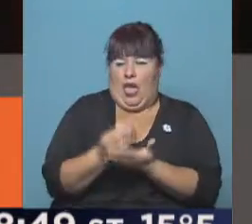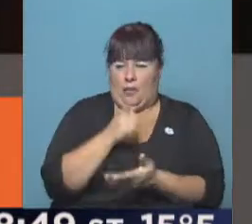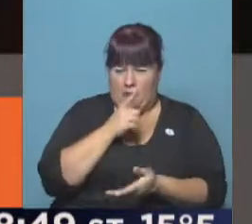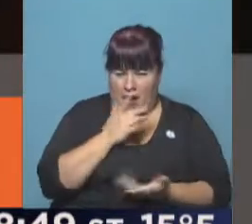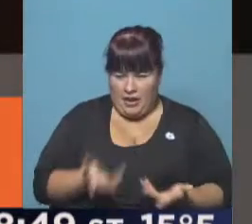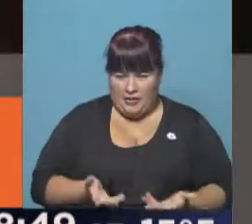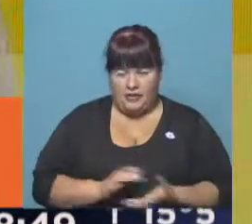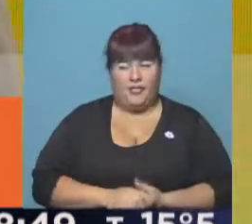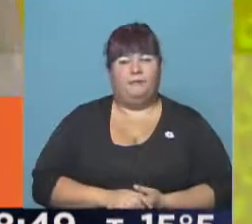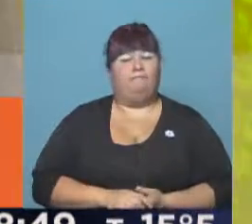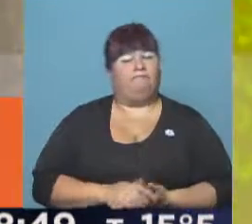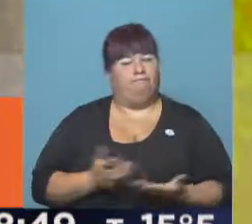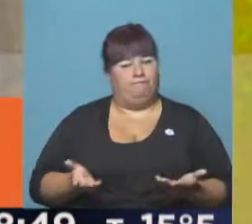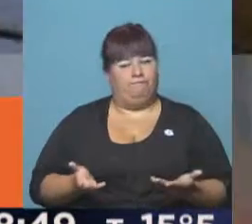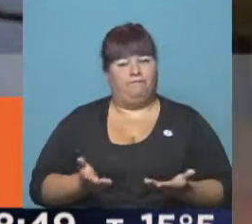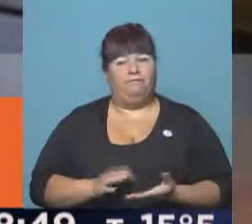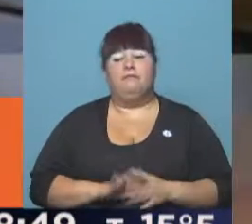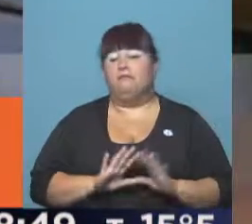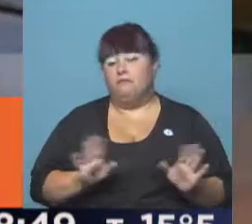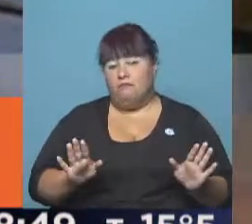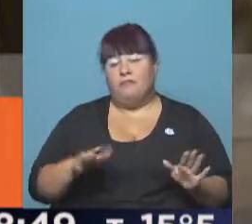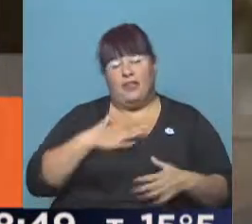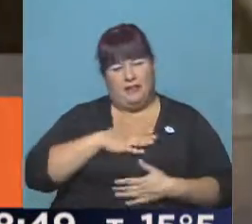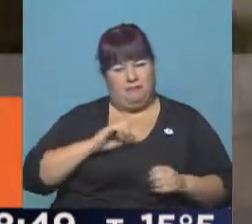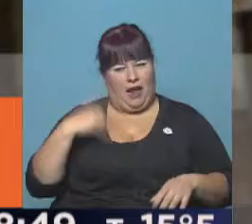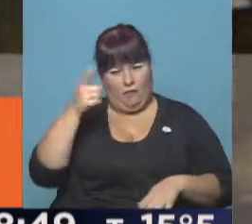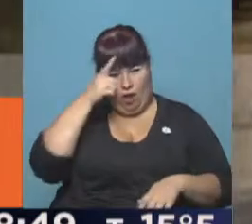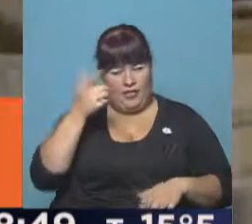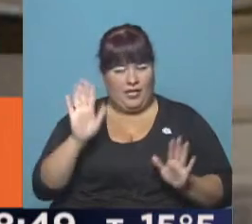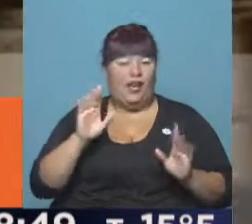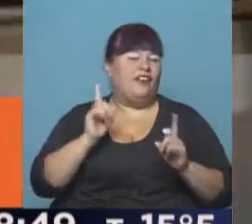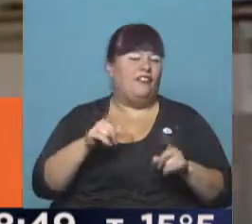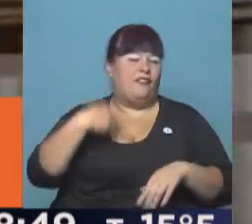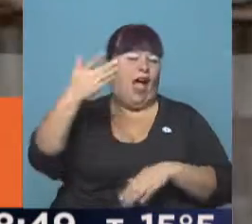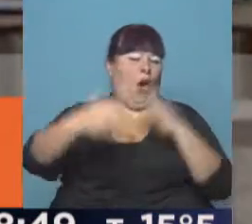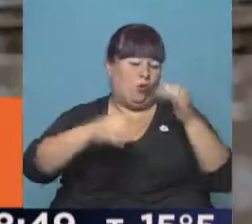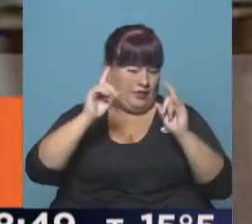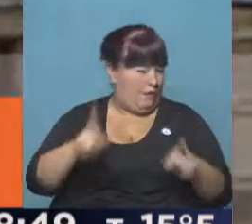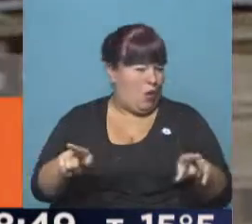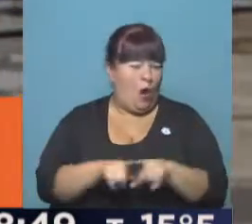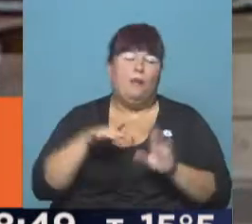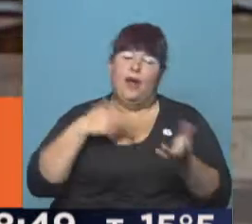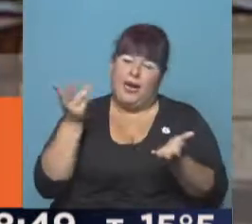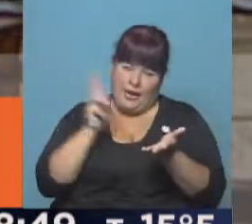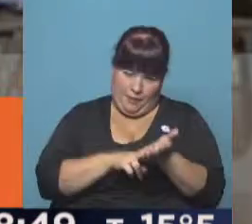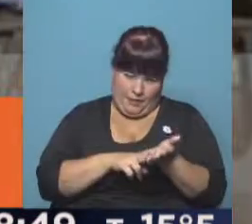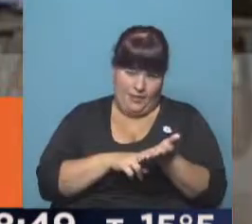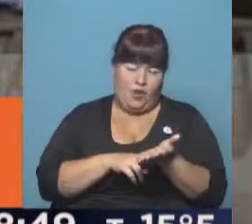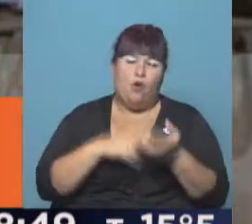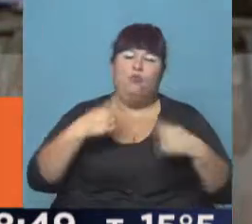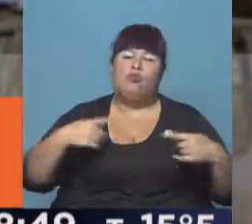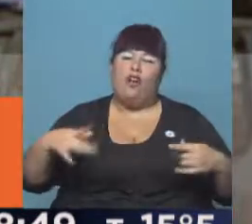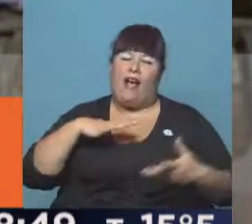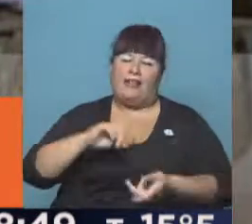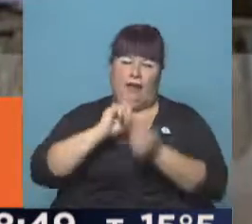policía de la ciudad así que un gran malestar en la provincia va a pasar en la justicia pues te vuelvo a decir hay muchas cosas